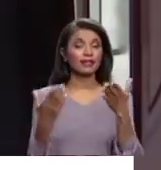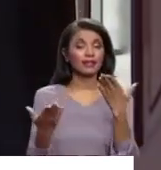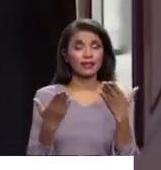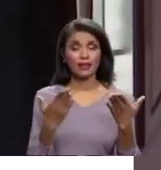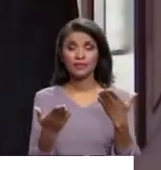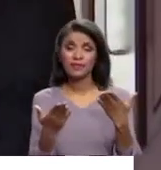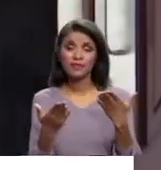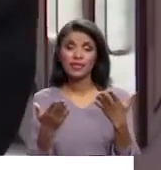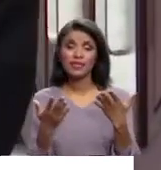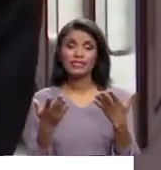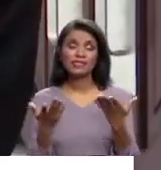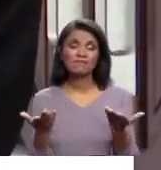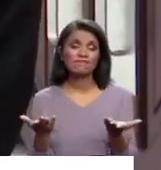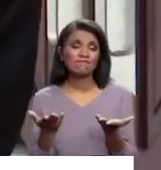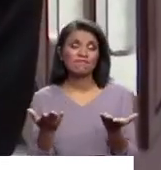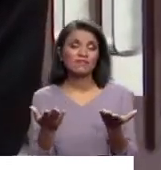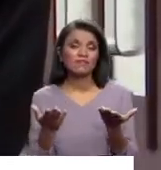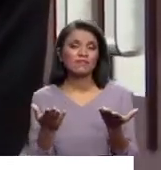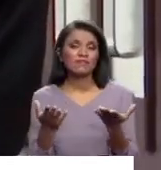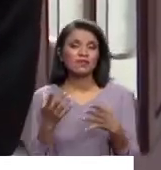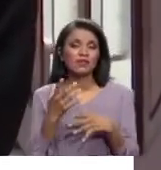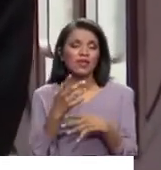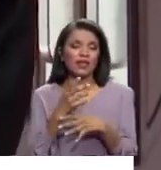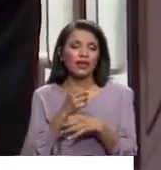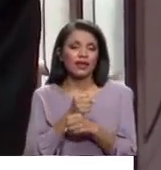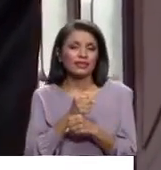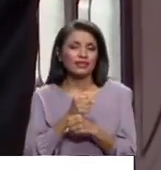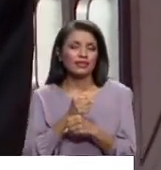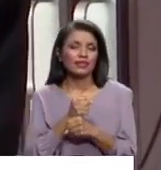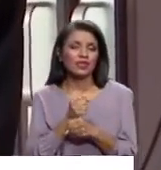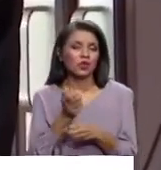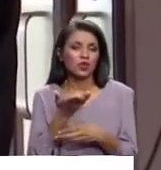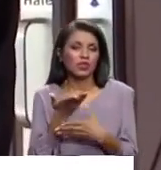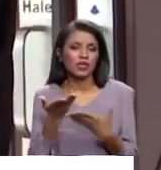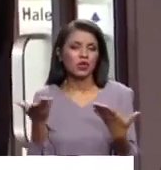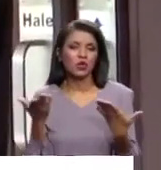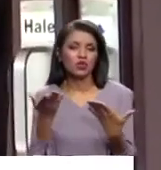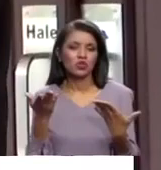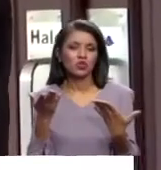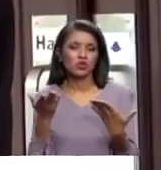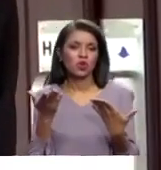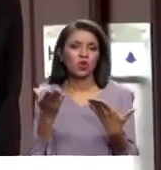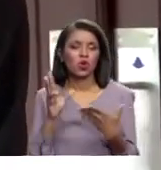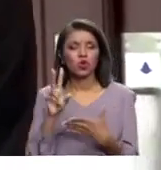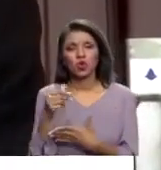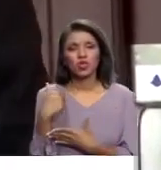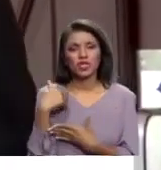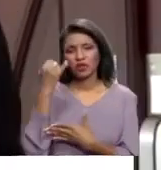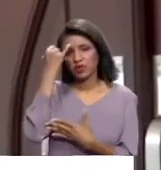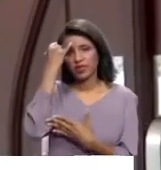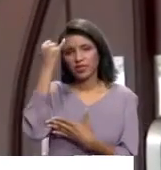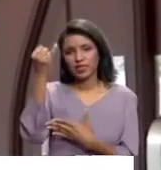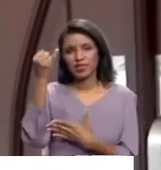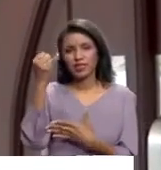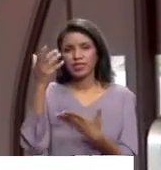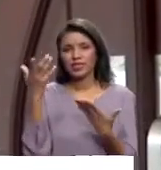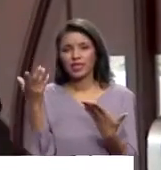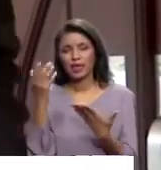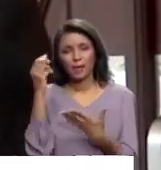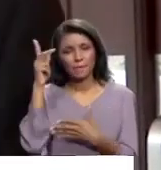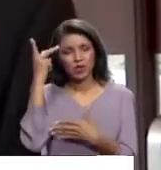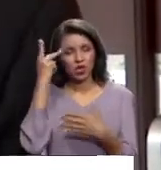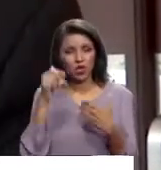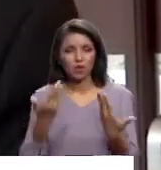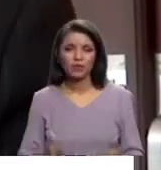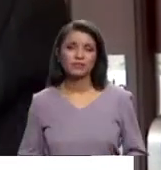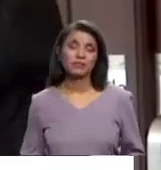espacios de los realmente independientes o de libre postulación, que no tienen una filosofía de partido político. Bueno, hay varias hipótesis. Primero, para